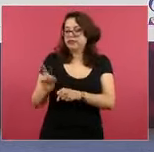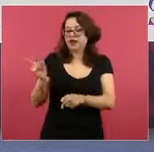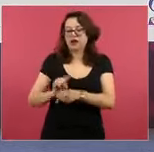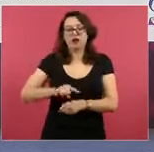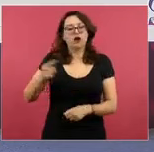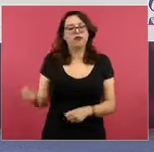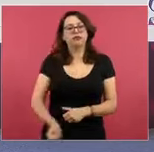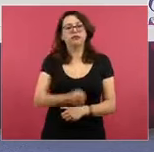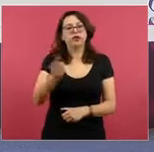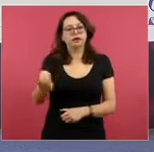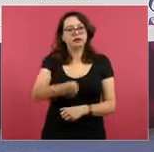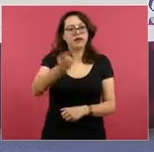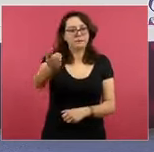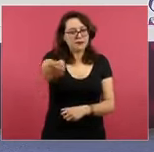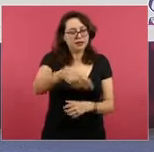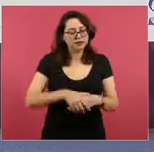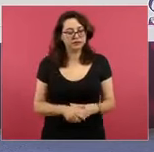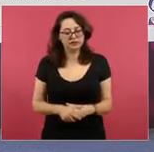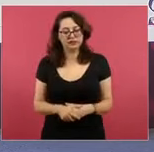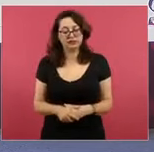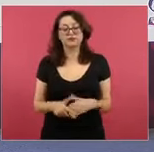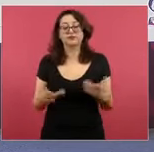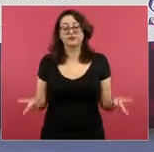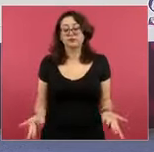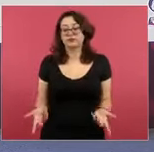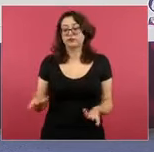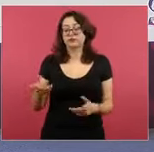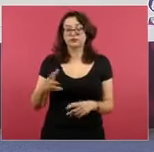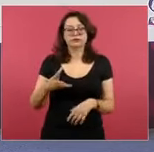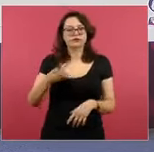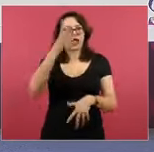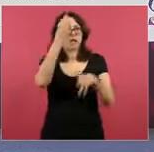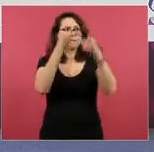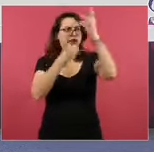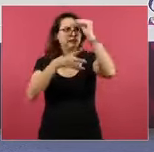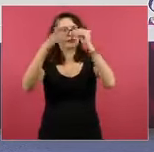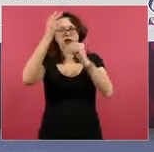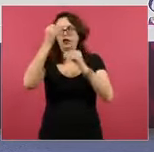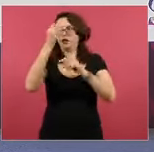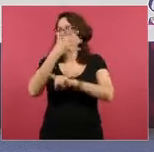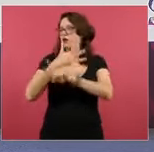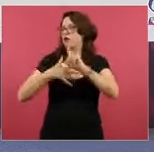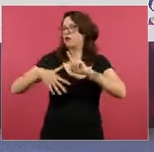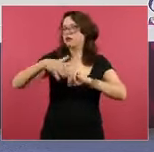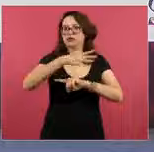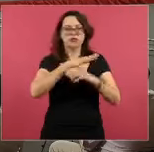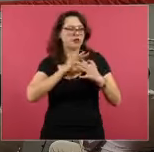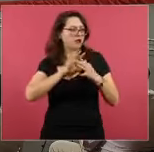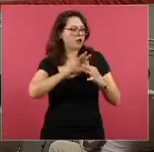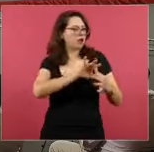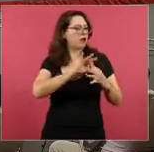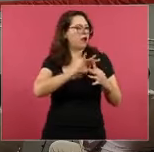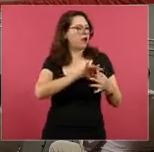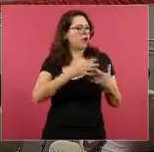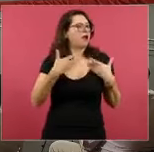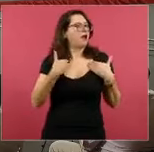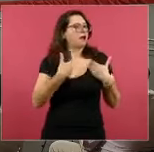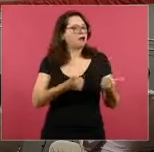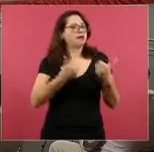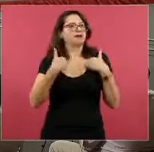vida. Promovemos que el aprendizaje parta de la realidad que viven, que integren saberes y conocimientos